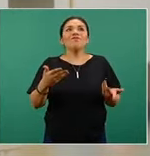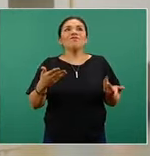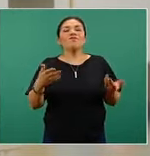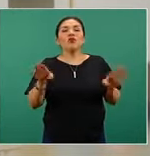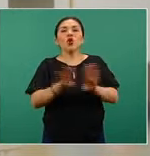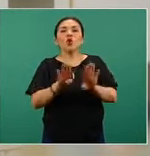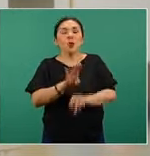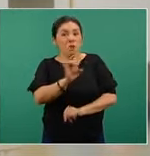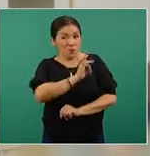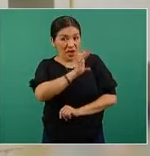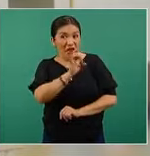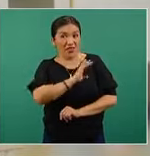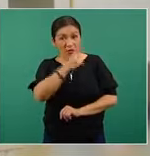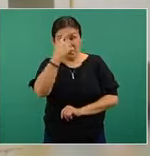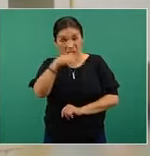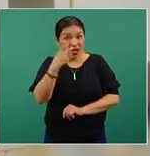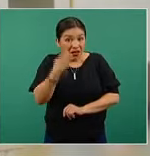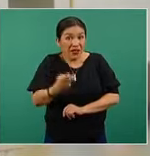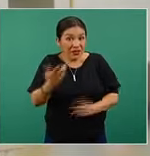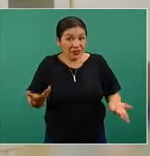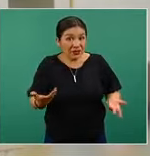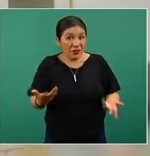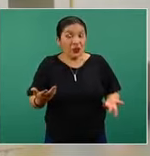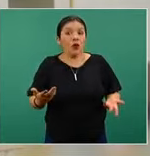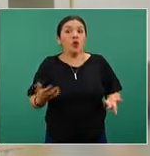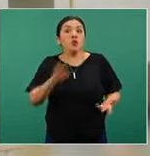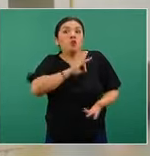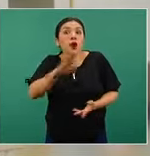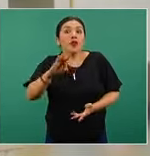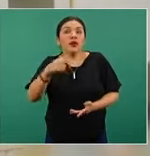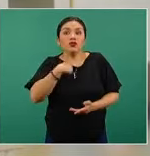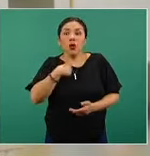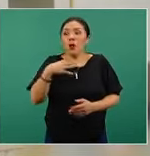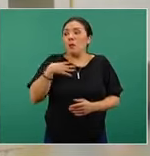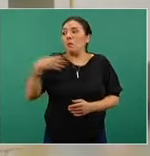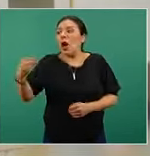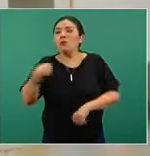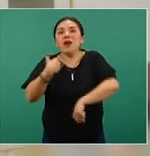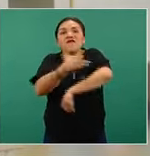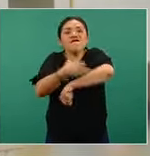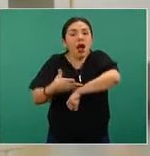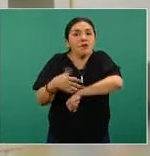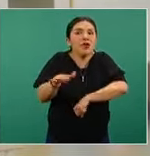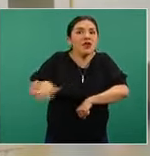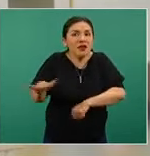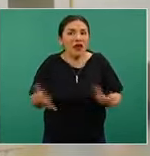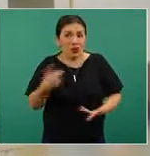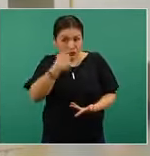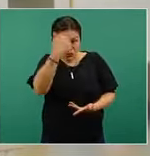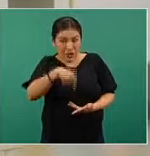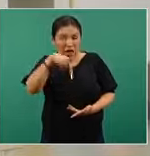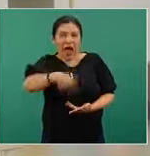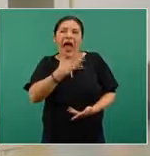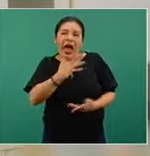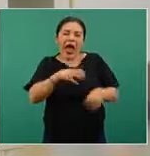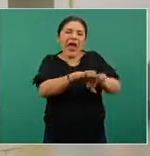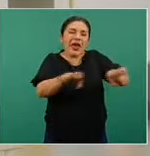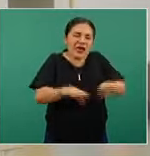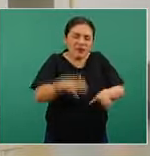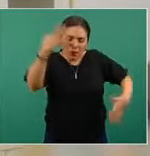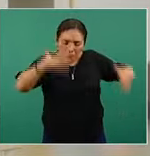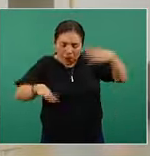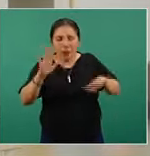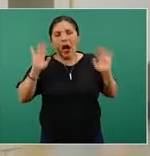ese miedo a que todo pudiera contagiar también a nuestras familias sabemos que tenemos el equipo indispensable